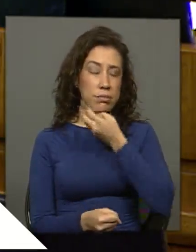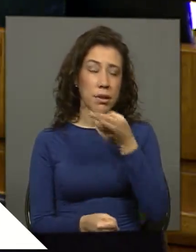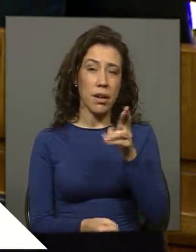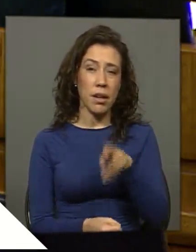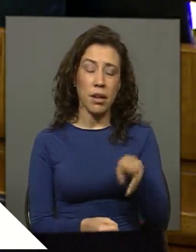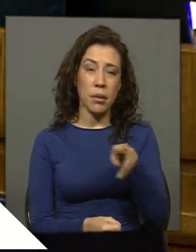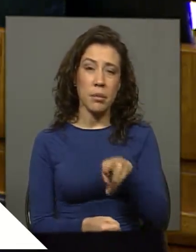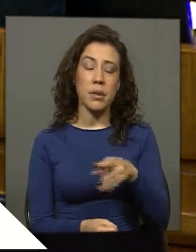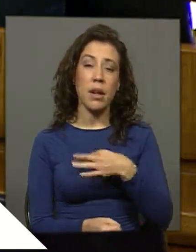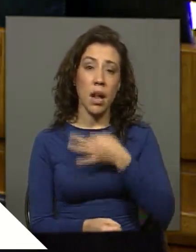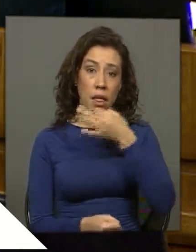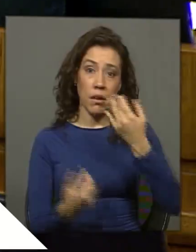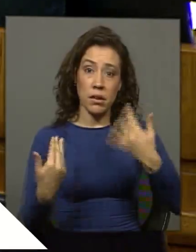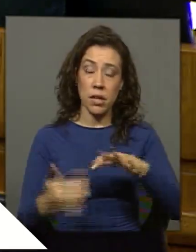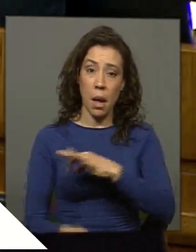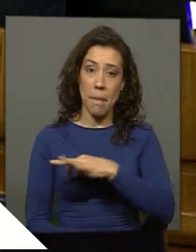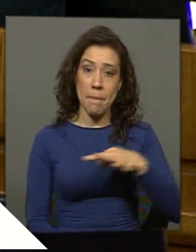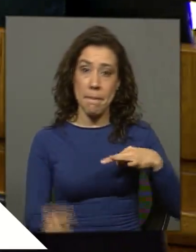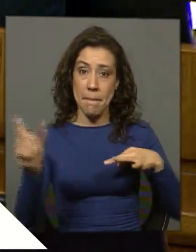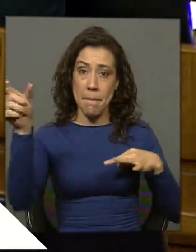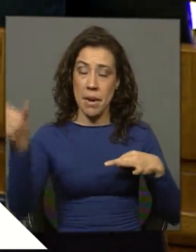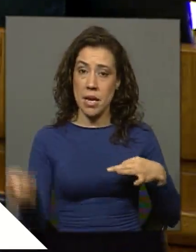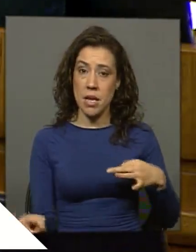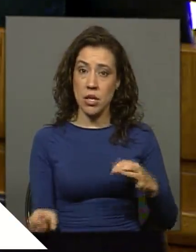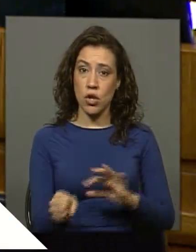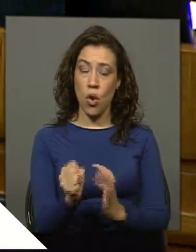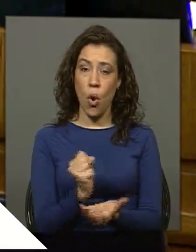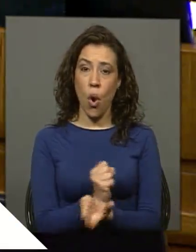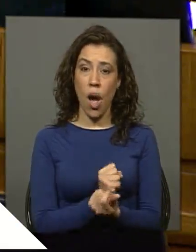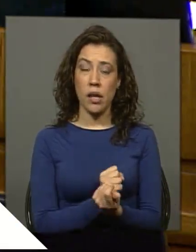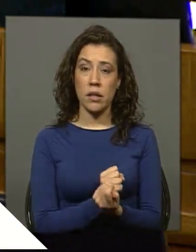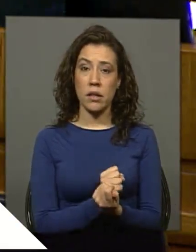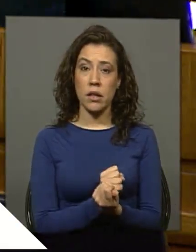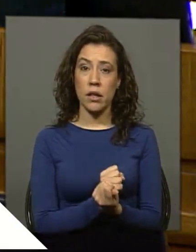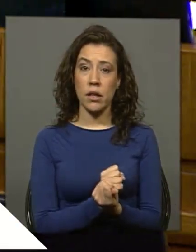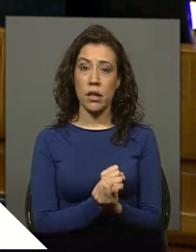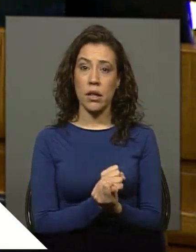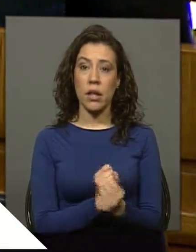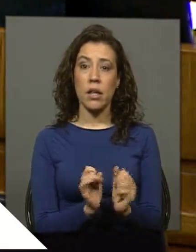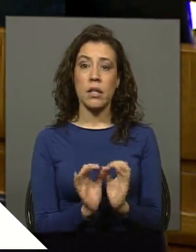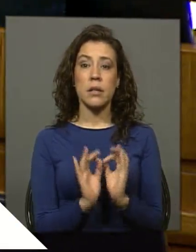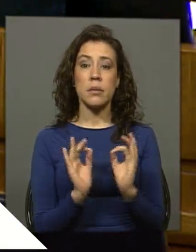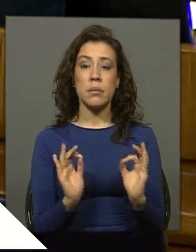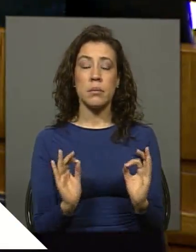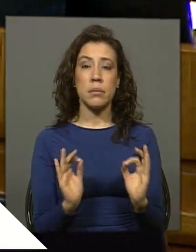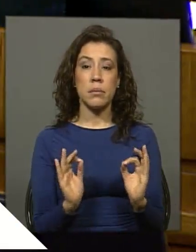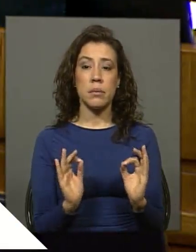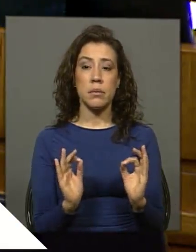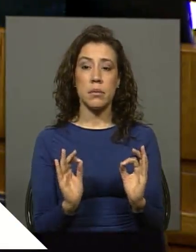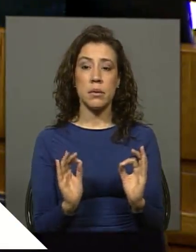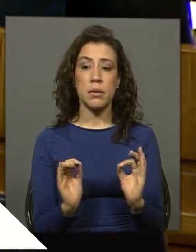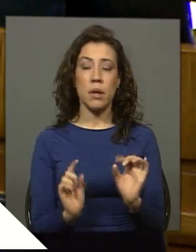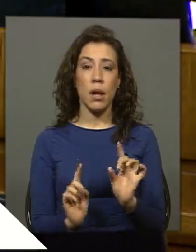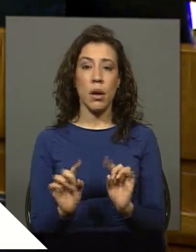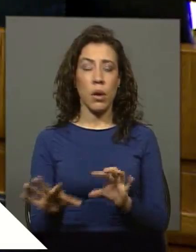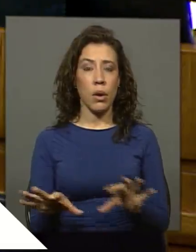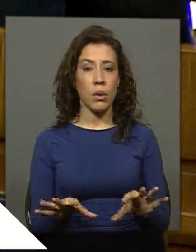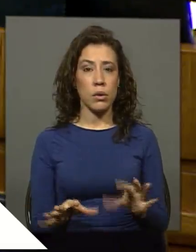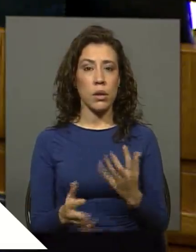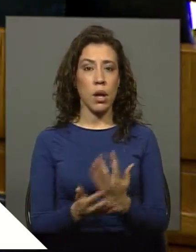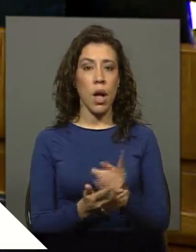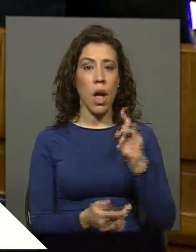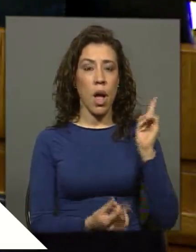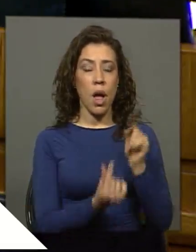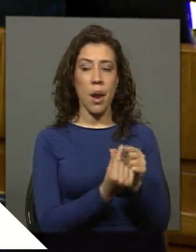y que se la hemos planteado al ministro de hacienda y que es en particular a un caso o a algunos casos que se dan a nivel